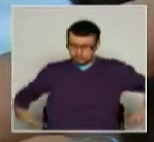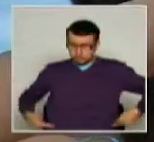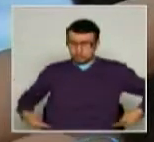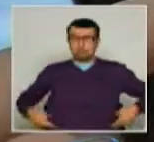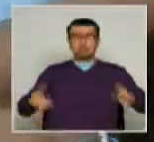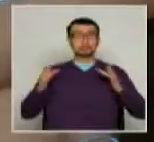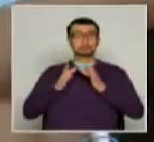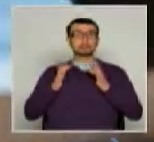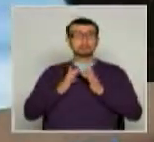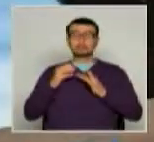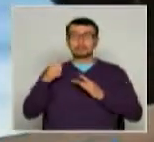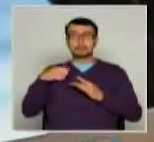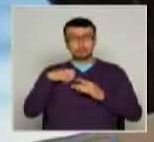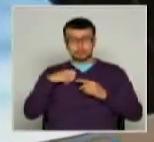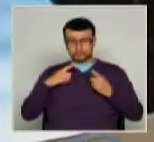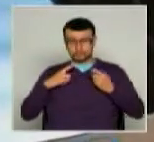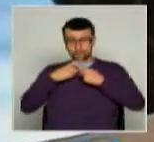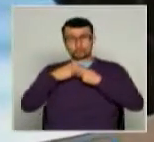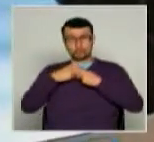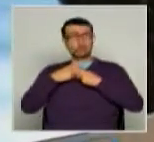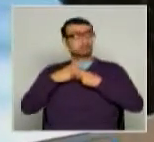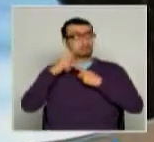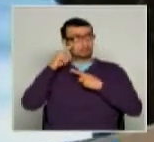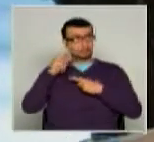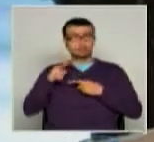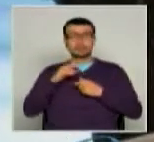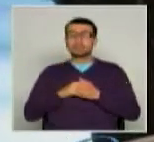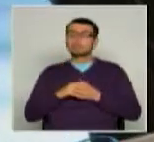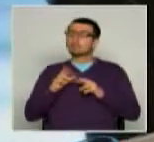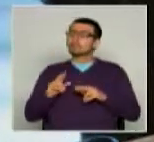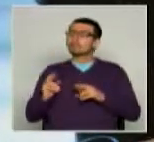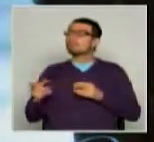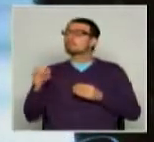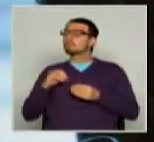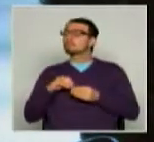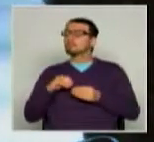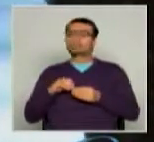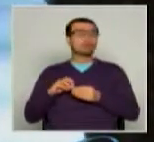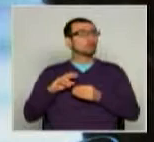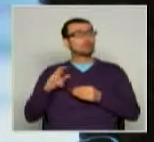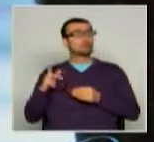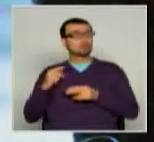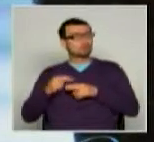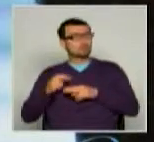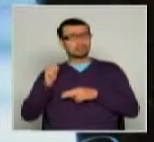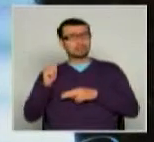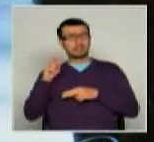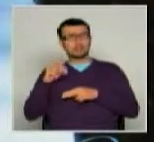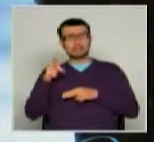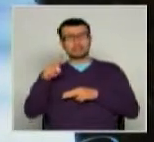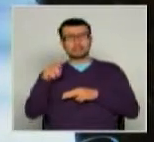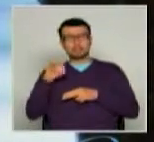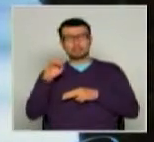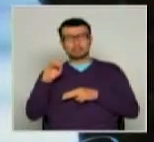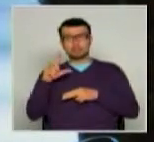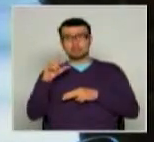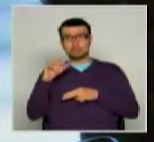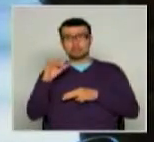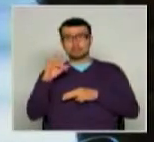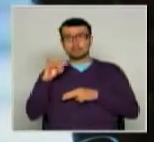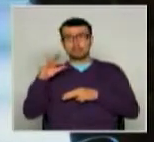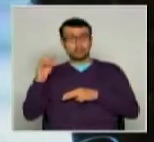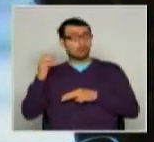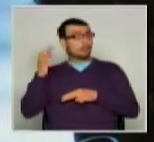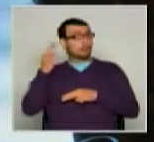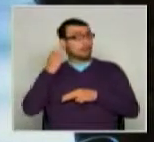cruzadas. Y estamos trabajando adicional a eso un punto ansiolítico. ¿Por qué? Porque el dolor está muy relacionado con la